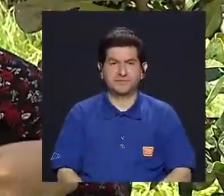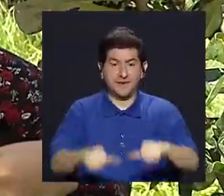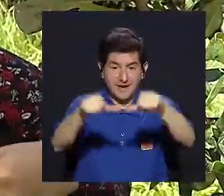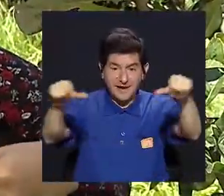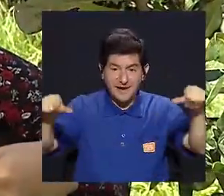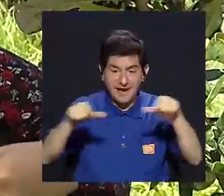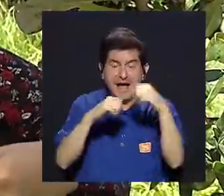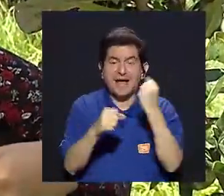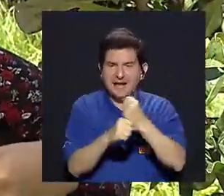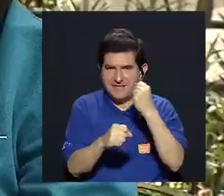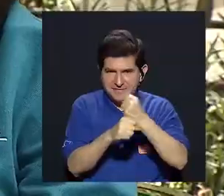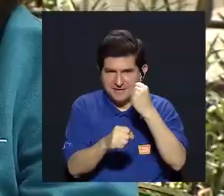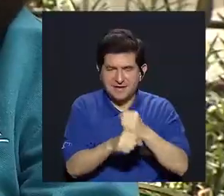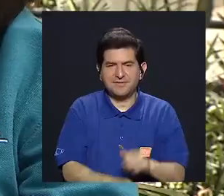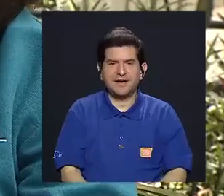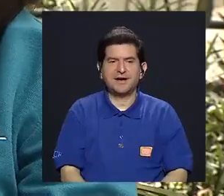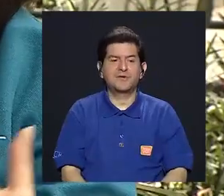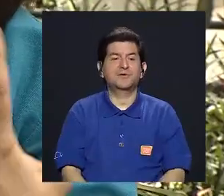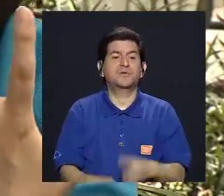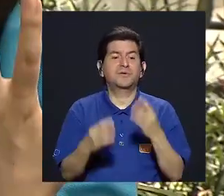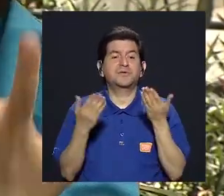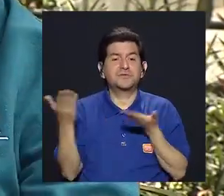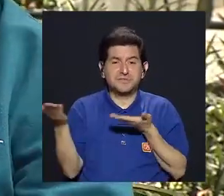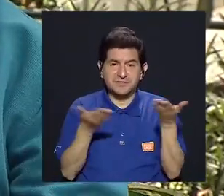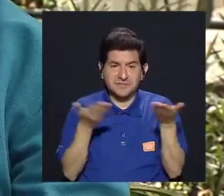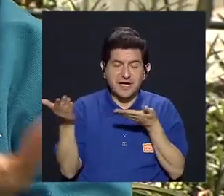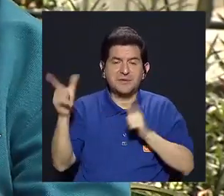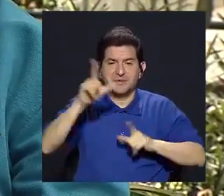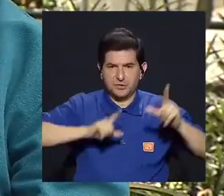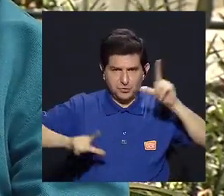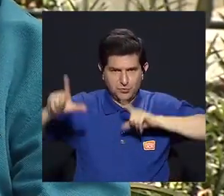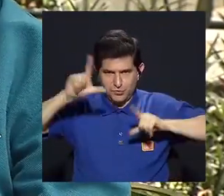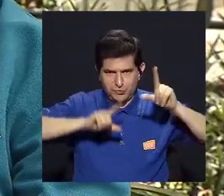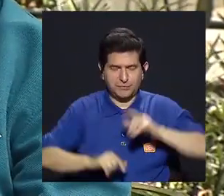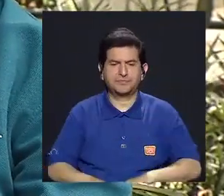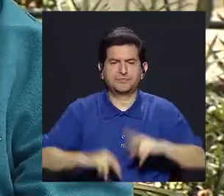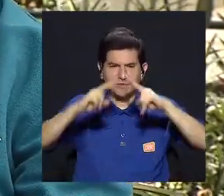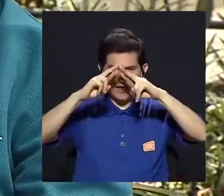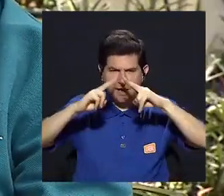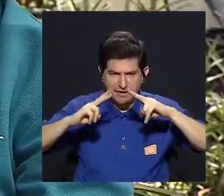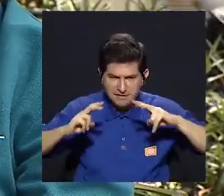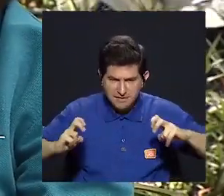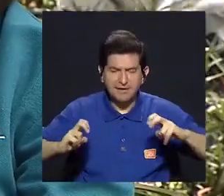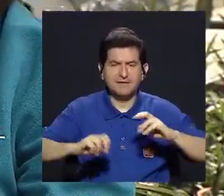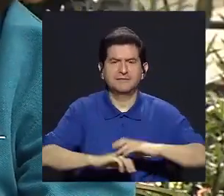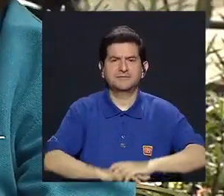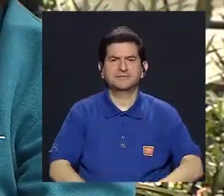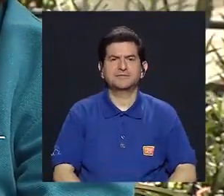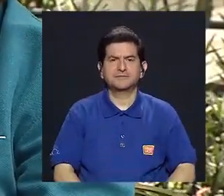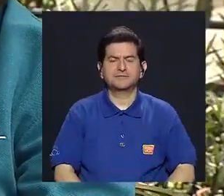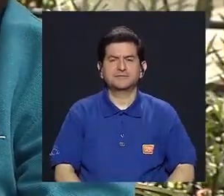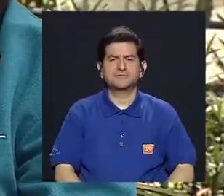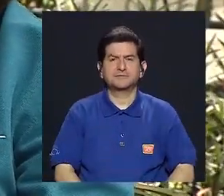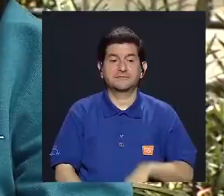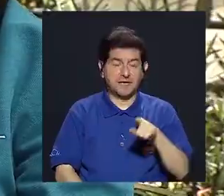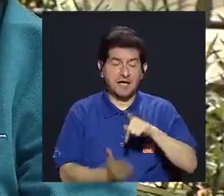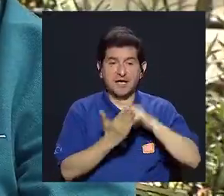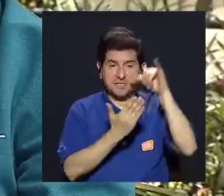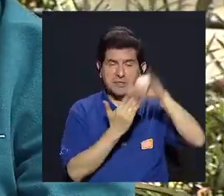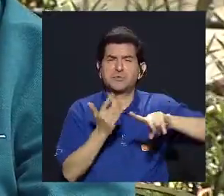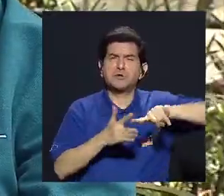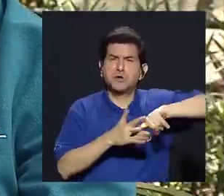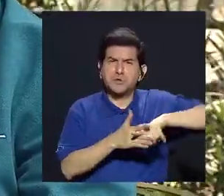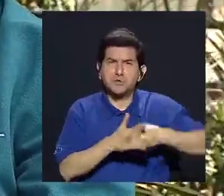bueno el área que se trabaja es por un lado brindar servicios de laboratorio porque análisis de laboratorio hace este